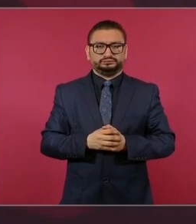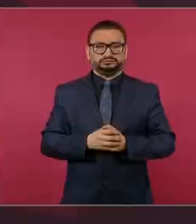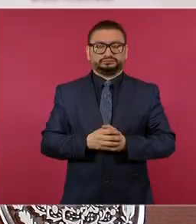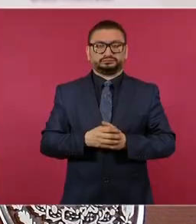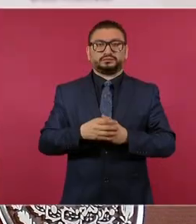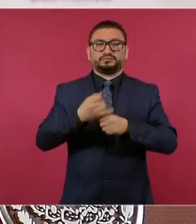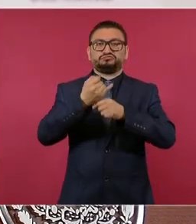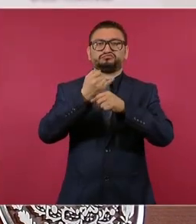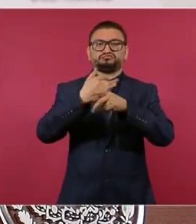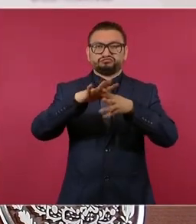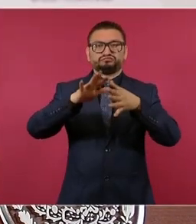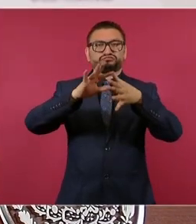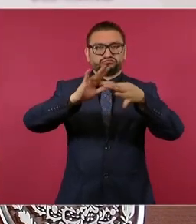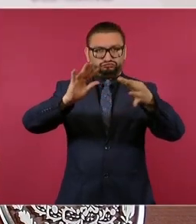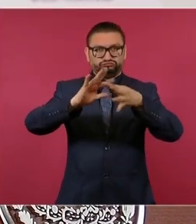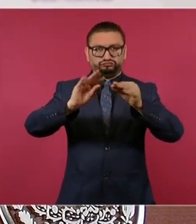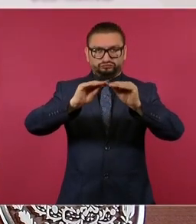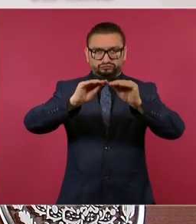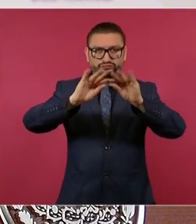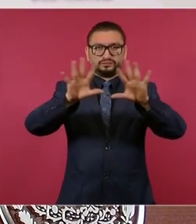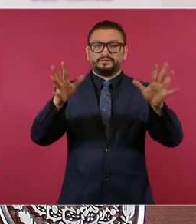dar a conocer